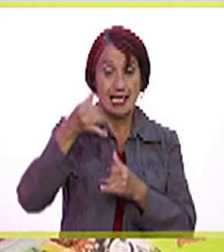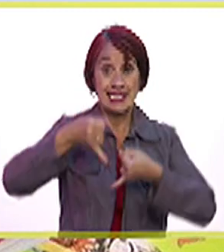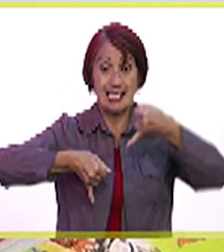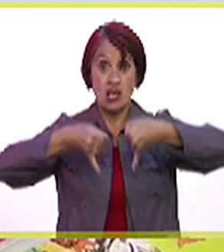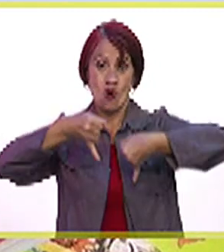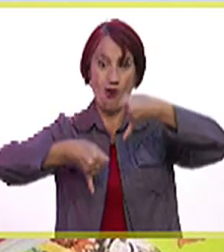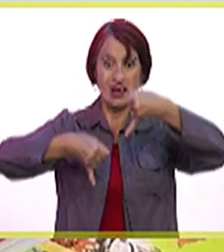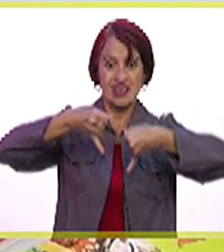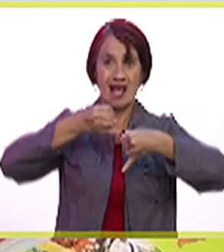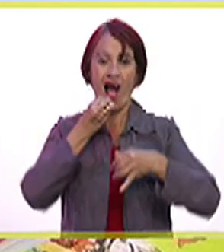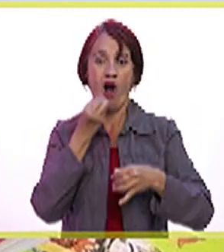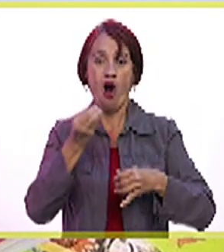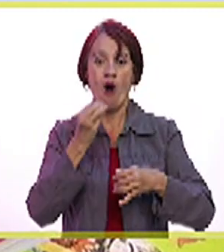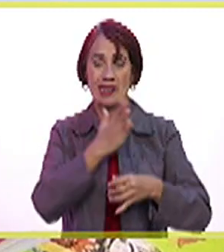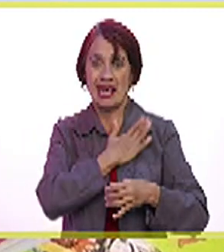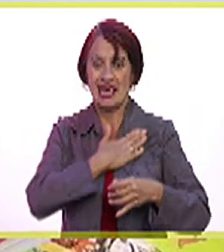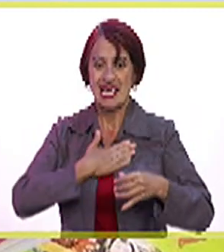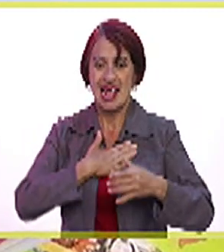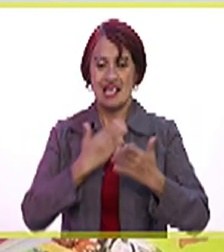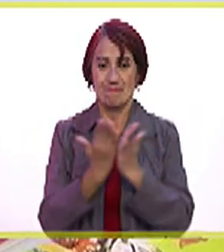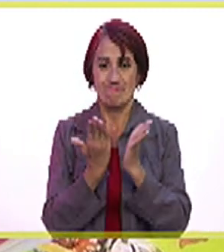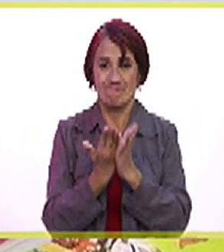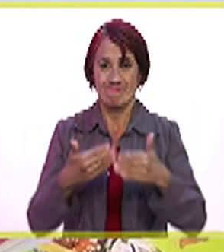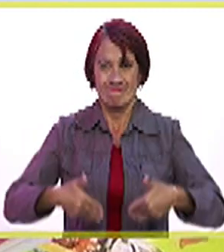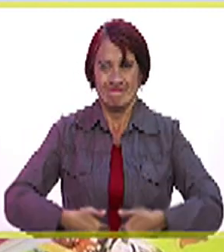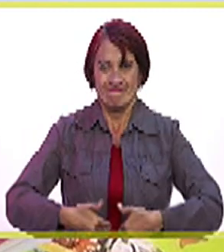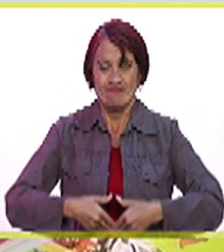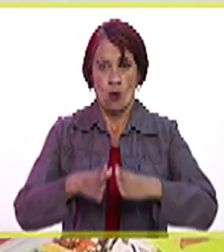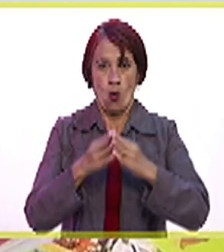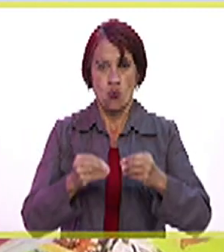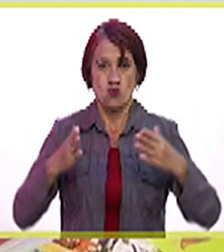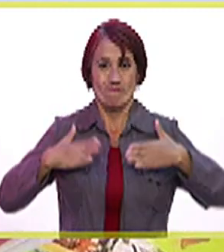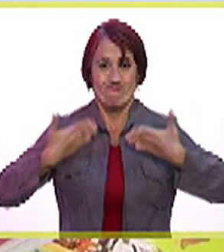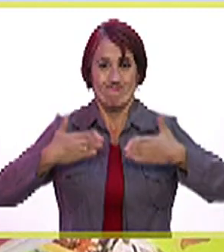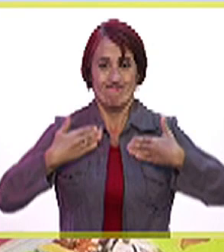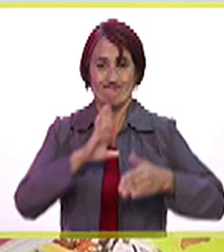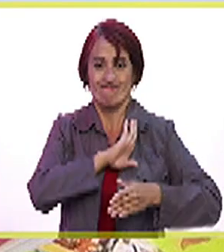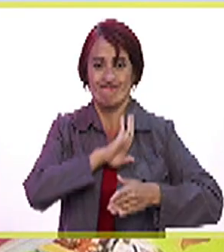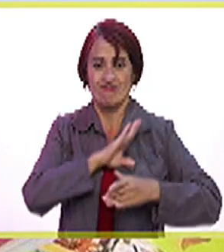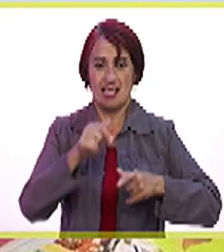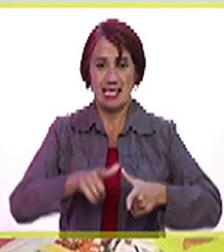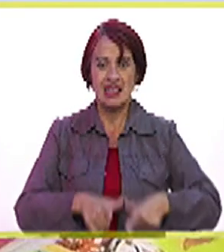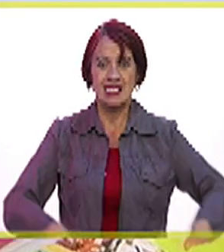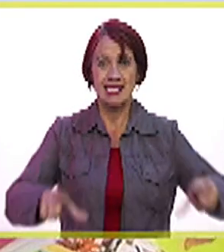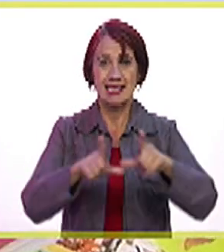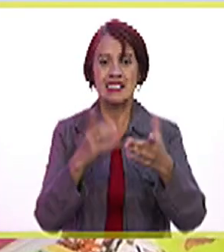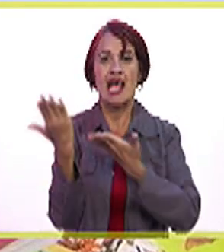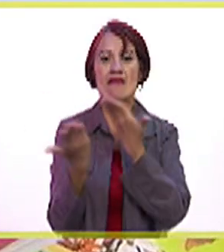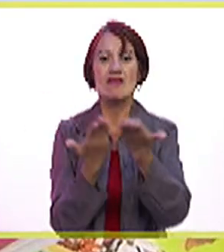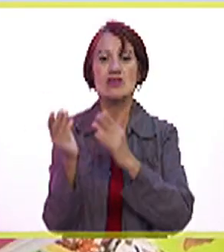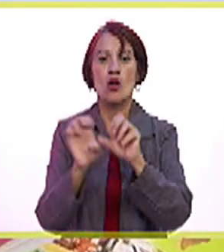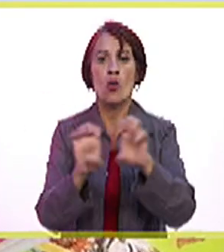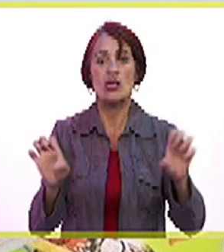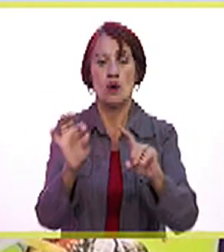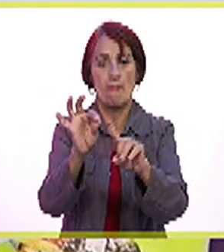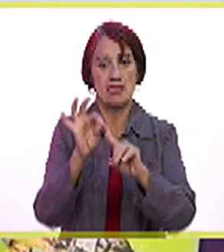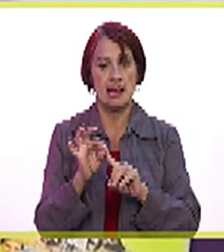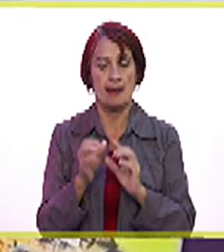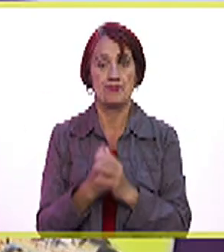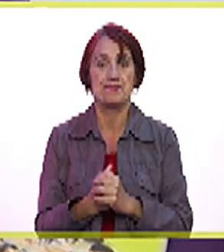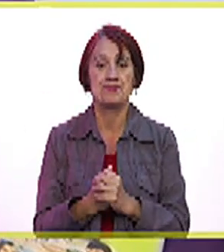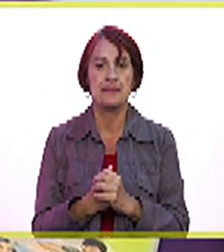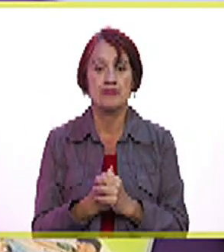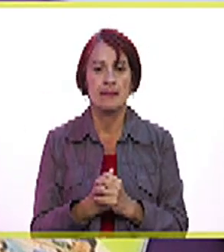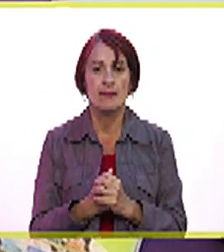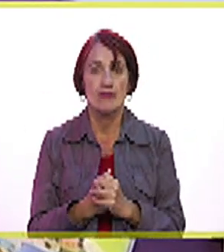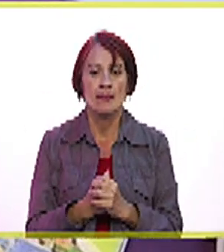jóvenes que quieren echar este país hacia adelante. Nos sentimos orgullosos de pertenecer a este servicio de educación especial. Hoy